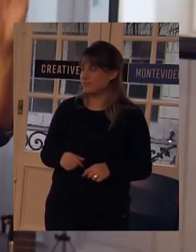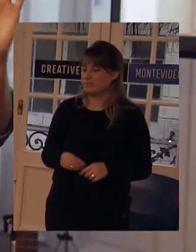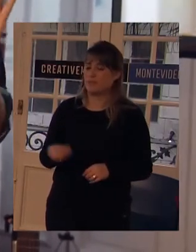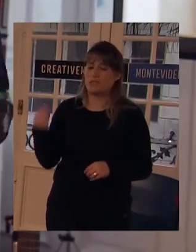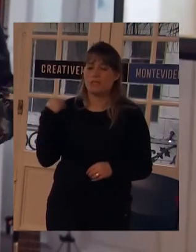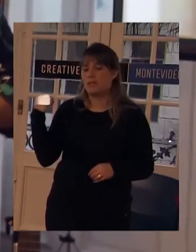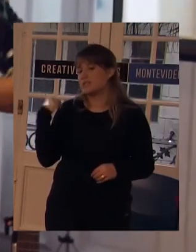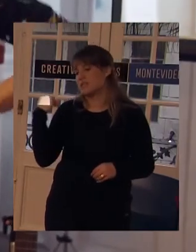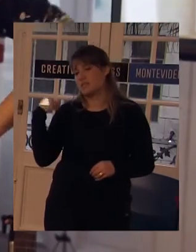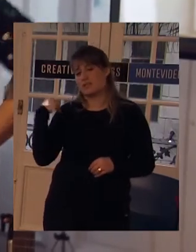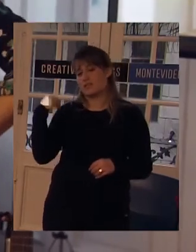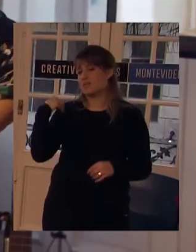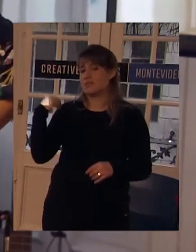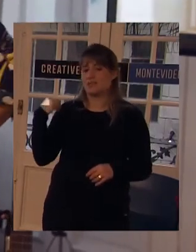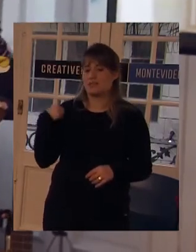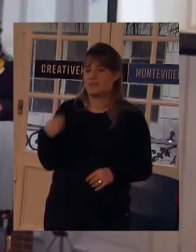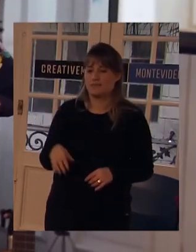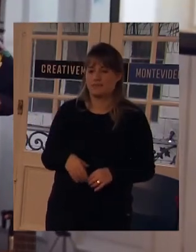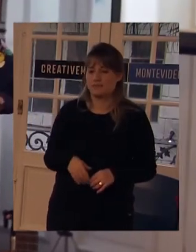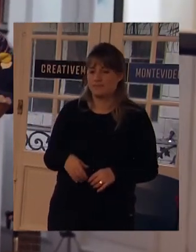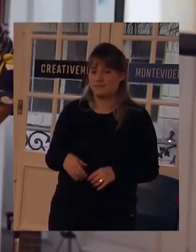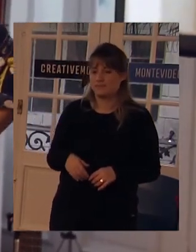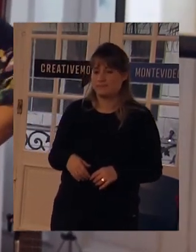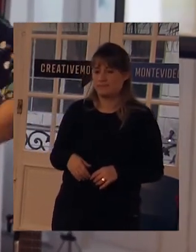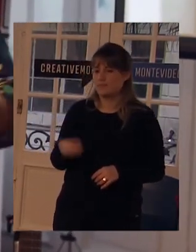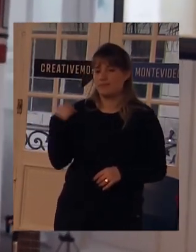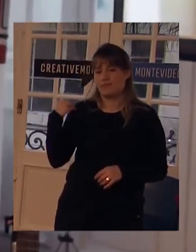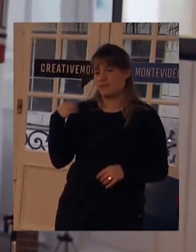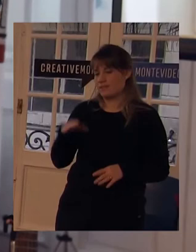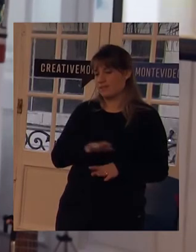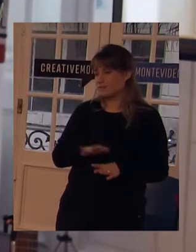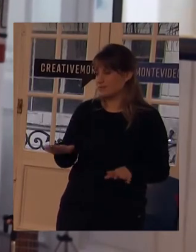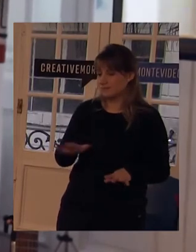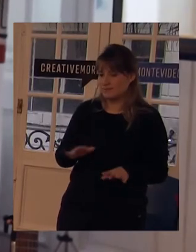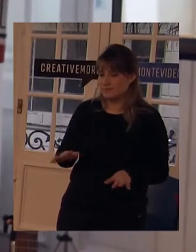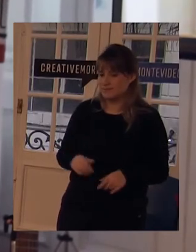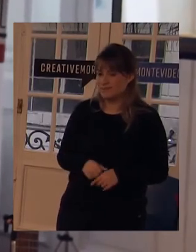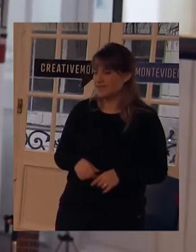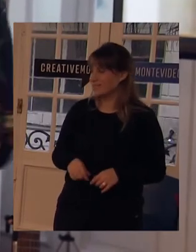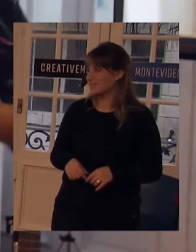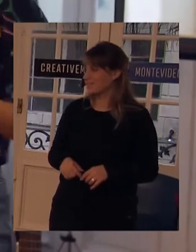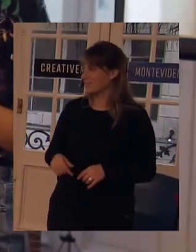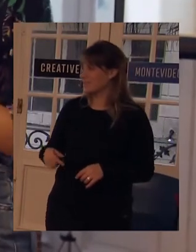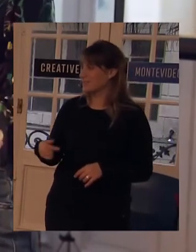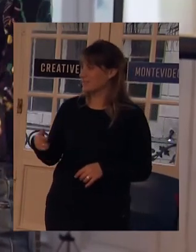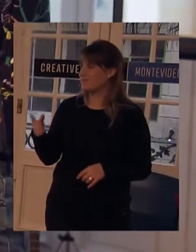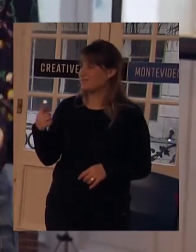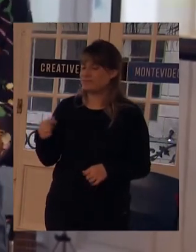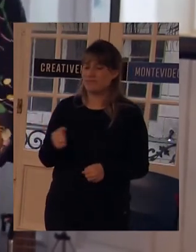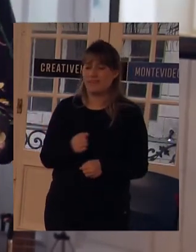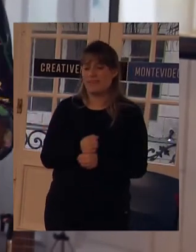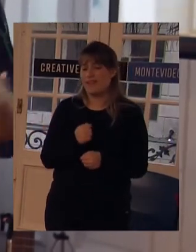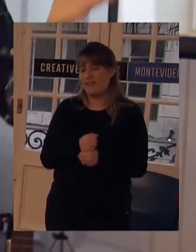Agotada. Mi proceso de trabajo, además, en esa época, era...